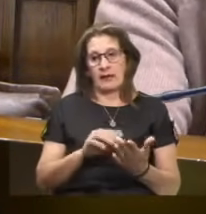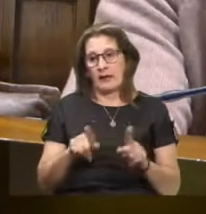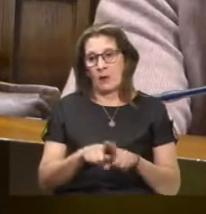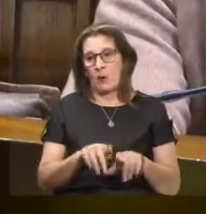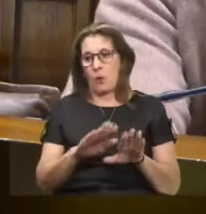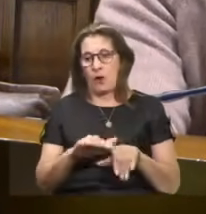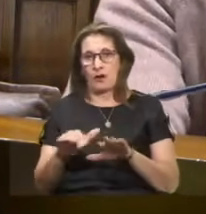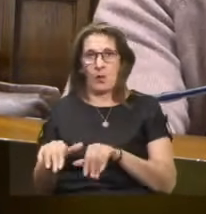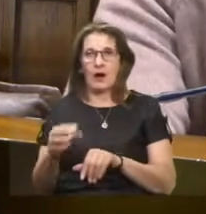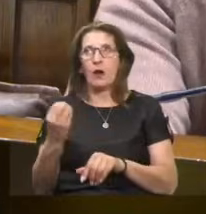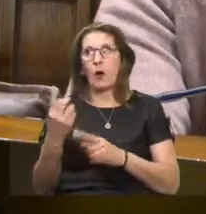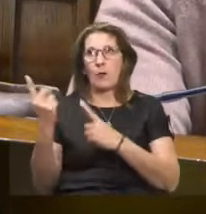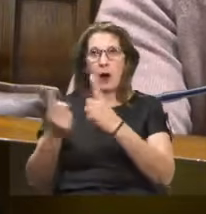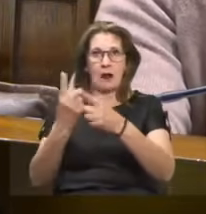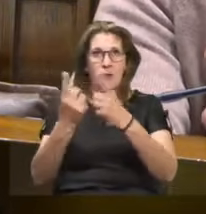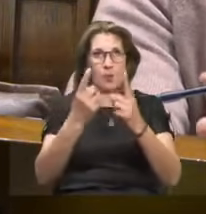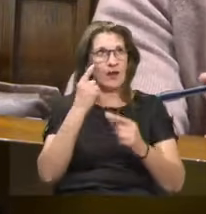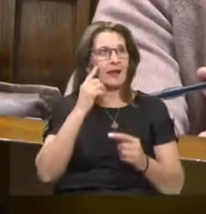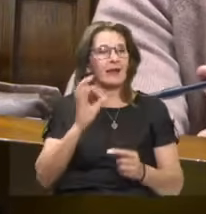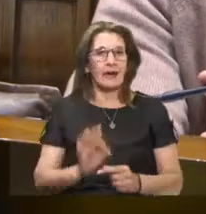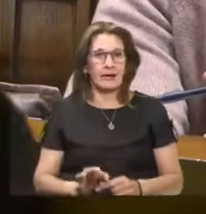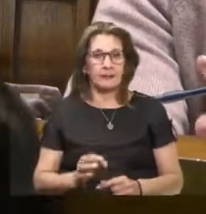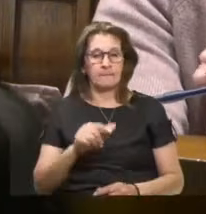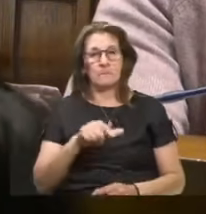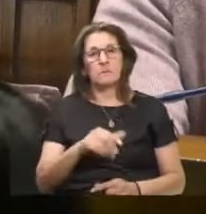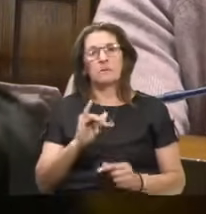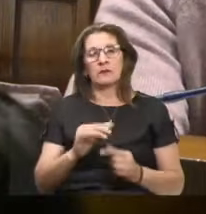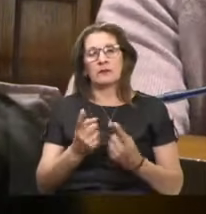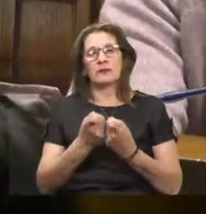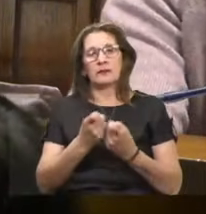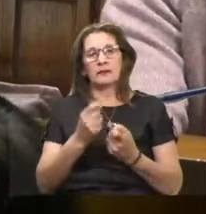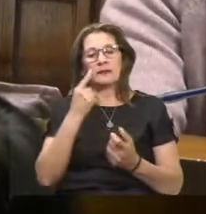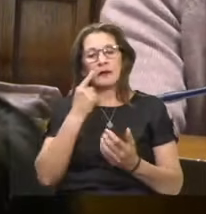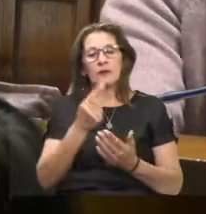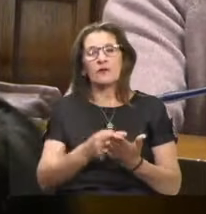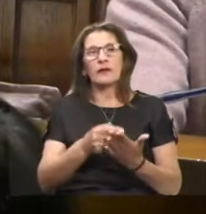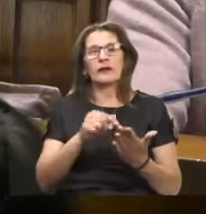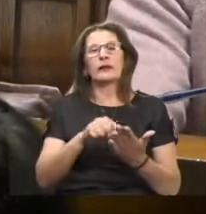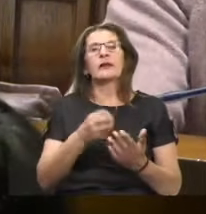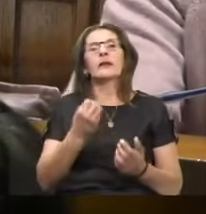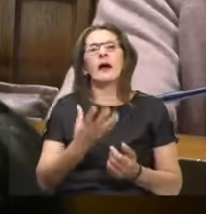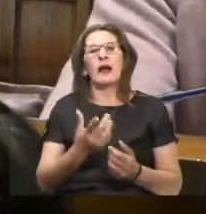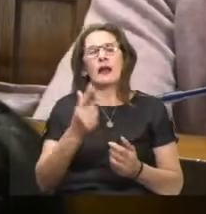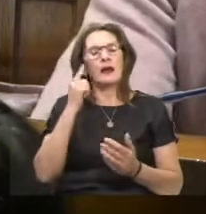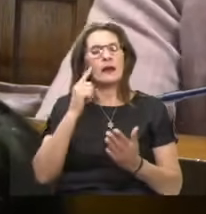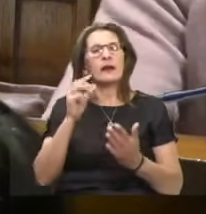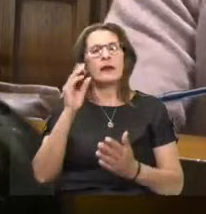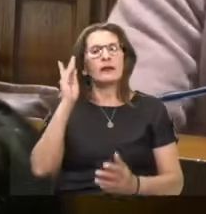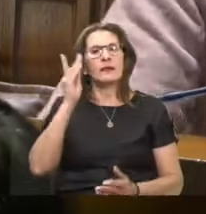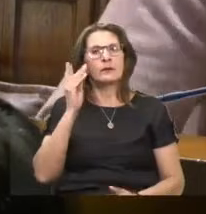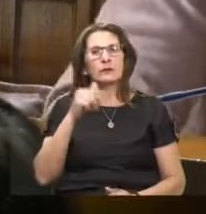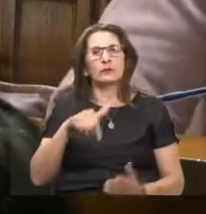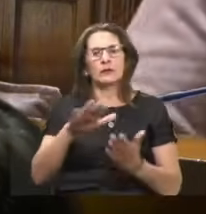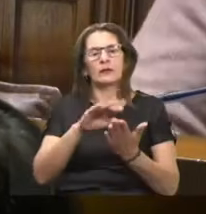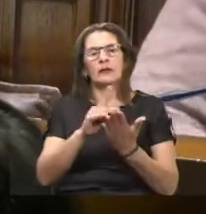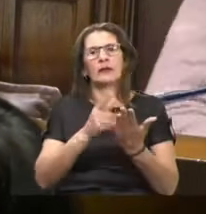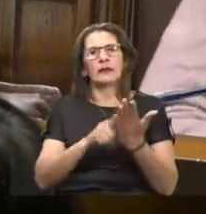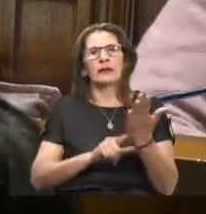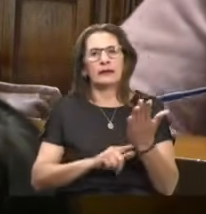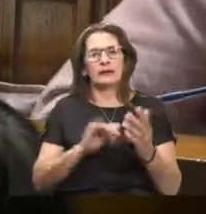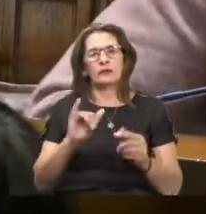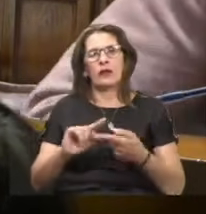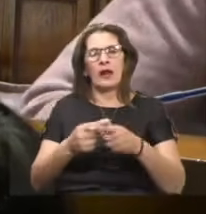como pretenden algunos, sino que es necesario recurrir a la intención del legislador y a la discusión